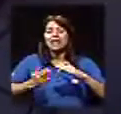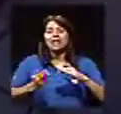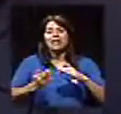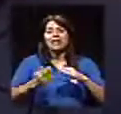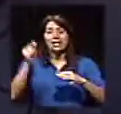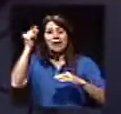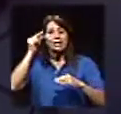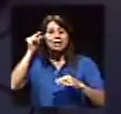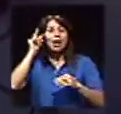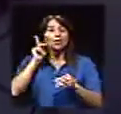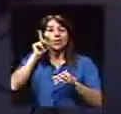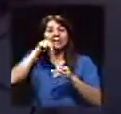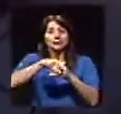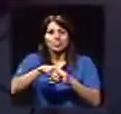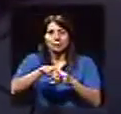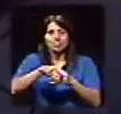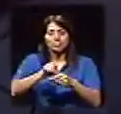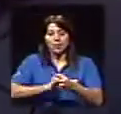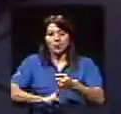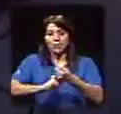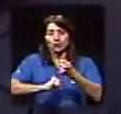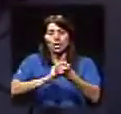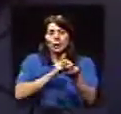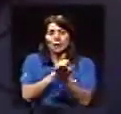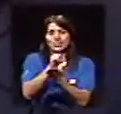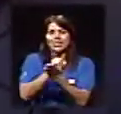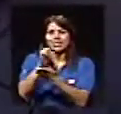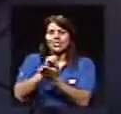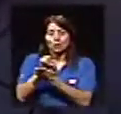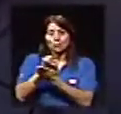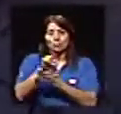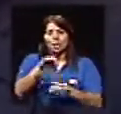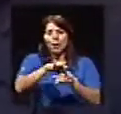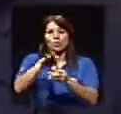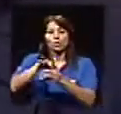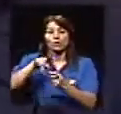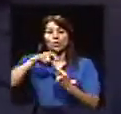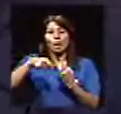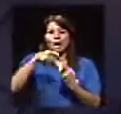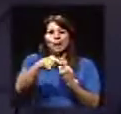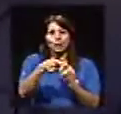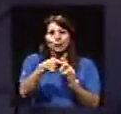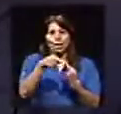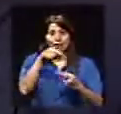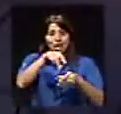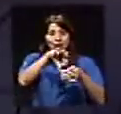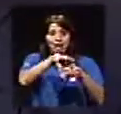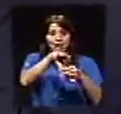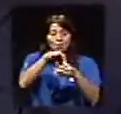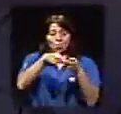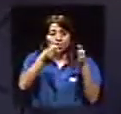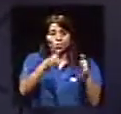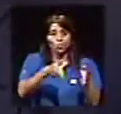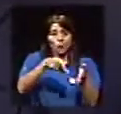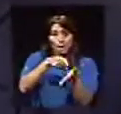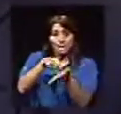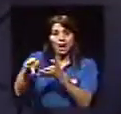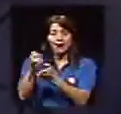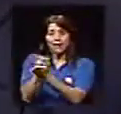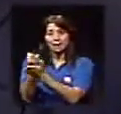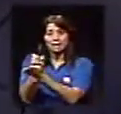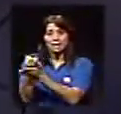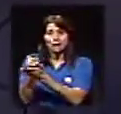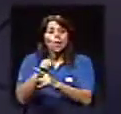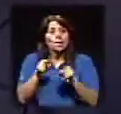del Estado apoyando en investigación al productor bananero, donde el productor paga esa investigación, pero tiene acceso a